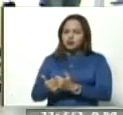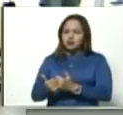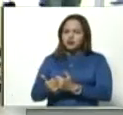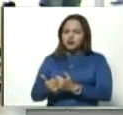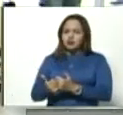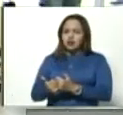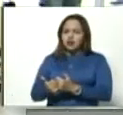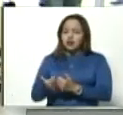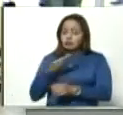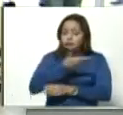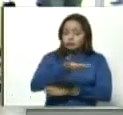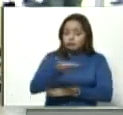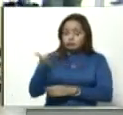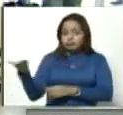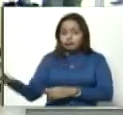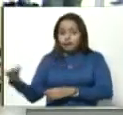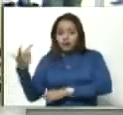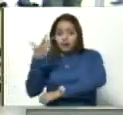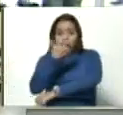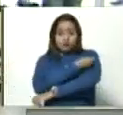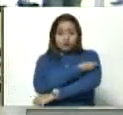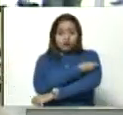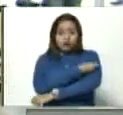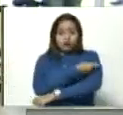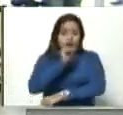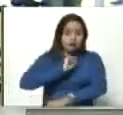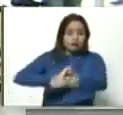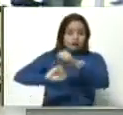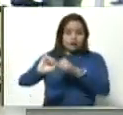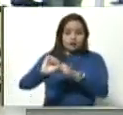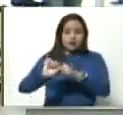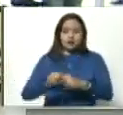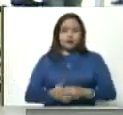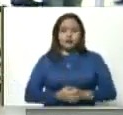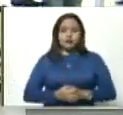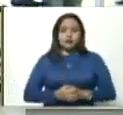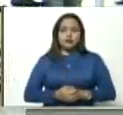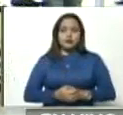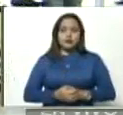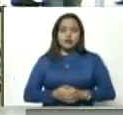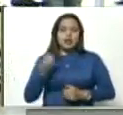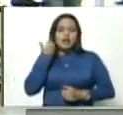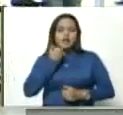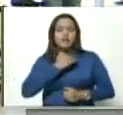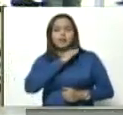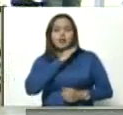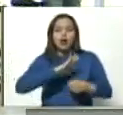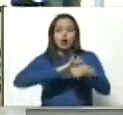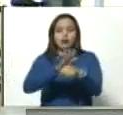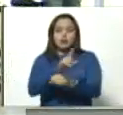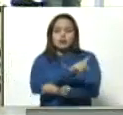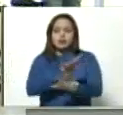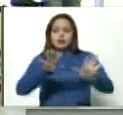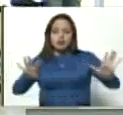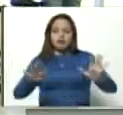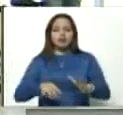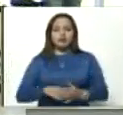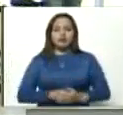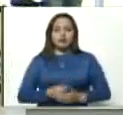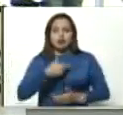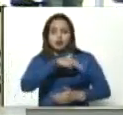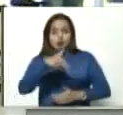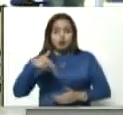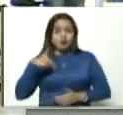el refuerzo de contra la enfermedad de la COVID-19. Para nosotros